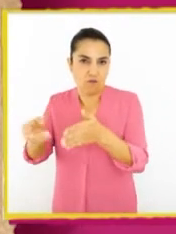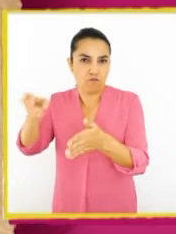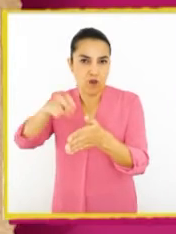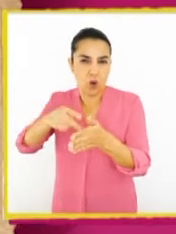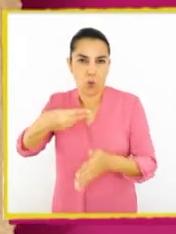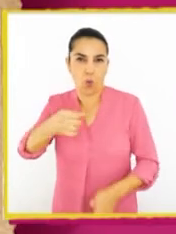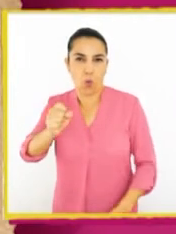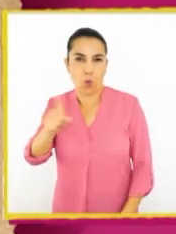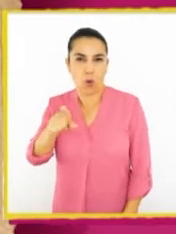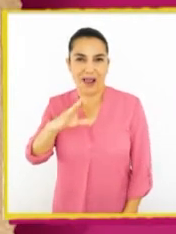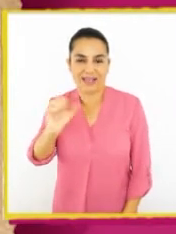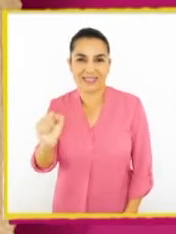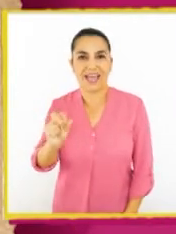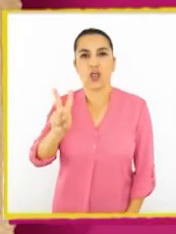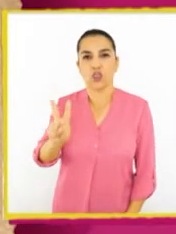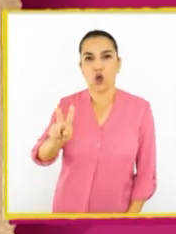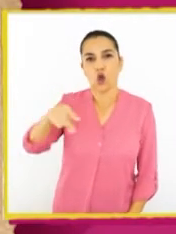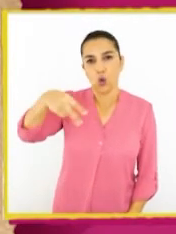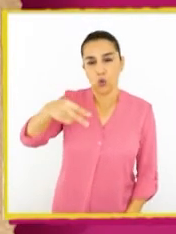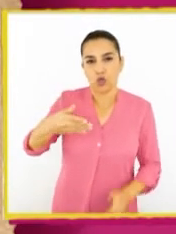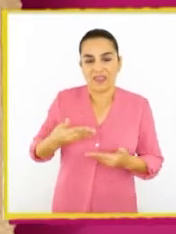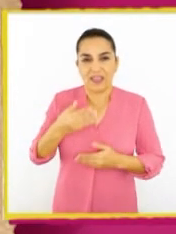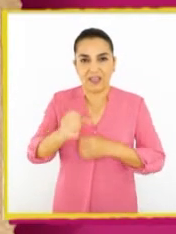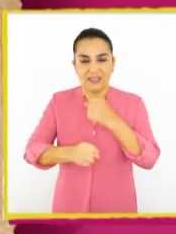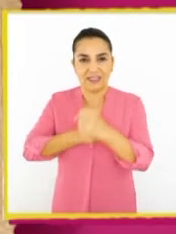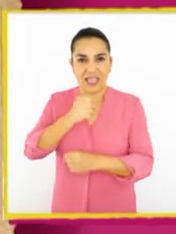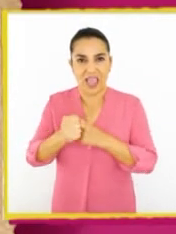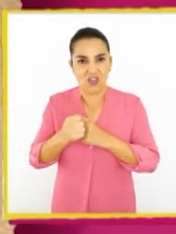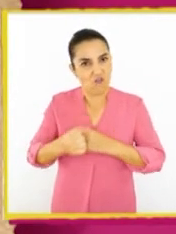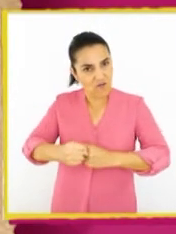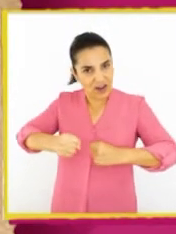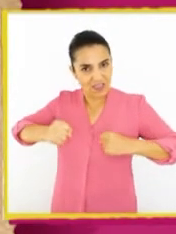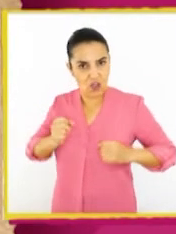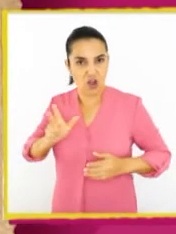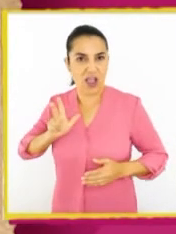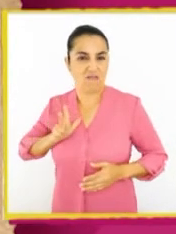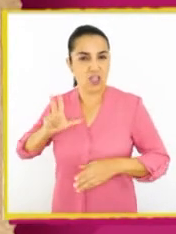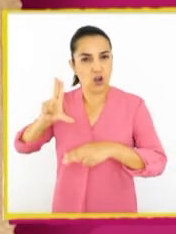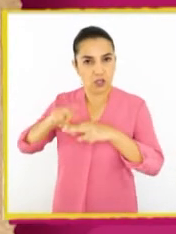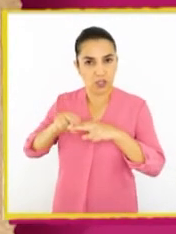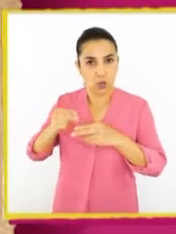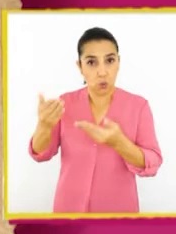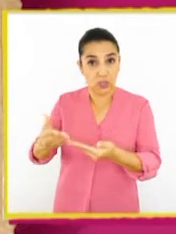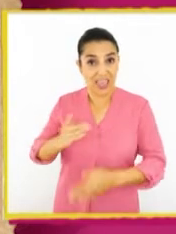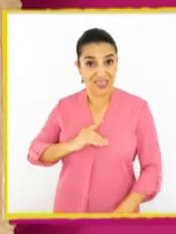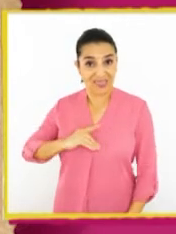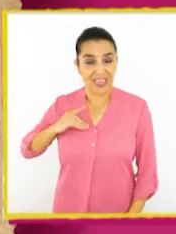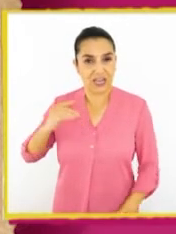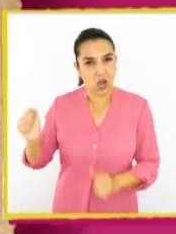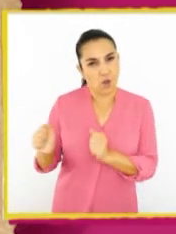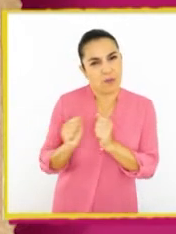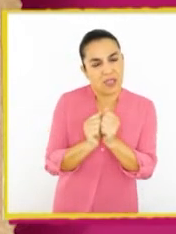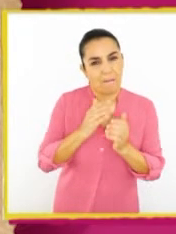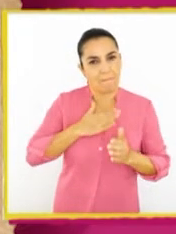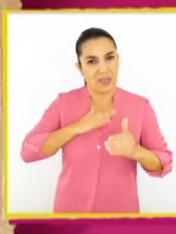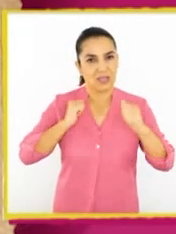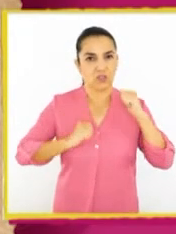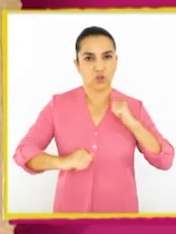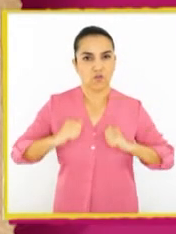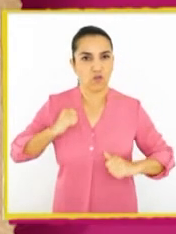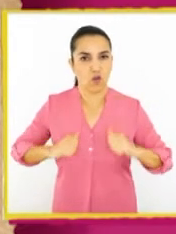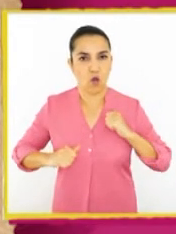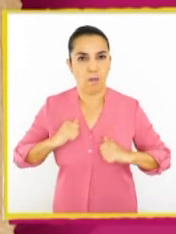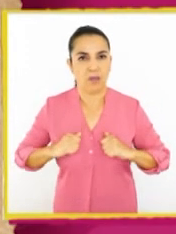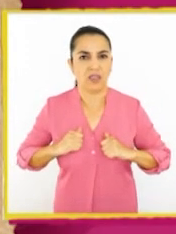Huáscar, el 2 de junio del corriente año. En ella, con la hidalguía de caballero antiguo, se digna usted acompañarme en mi